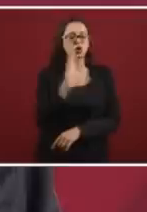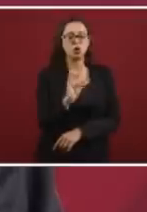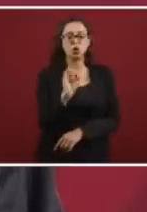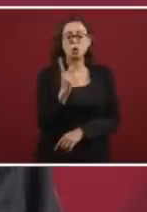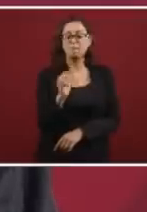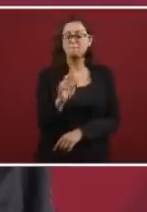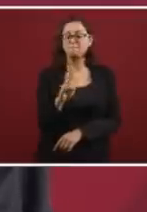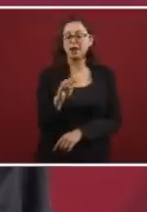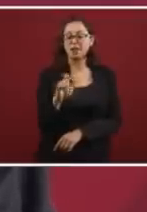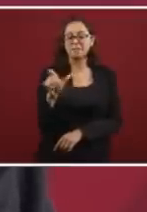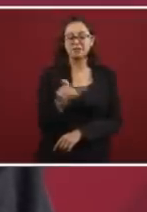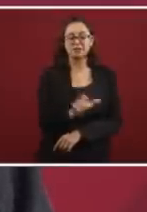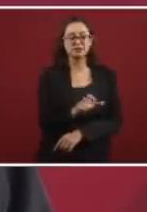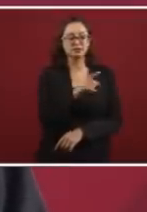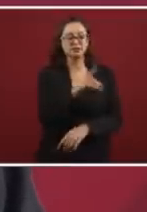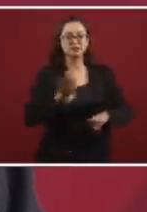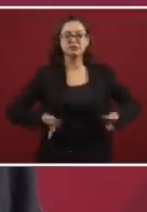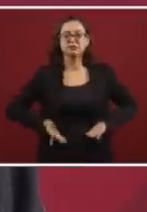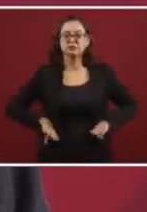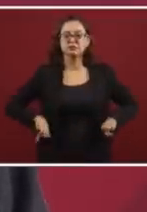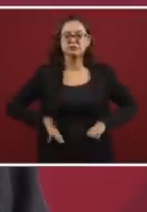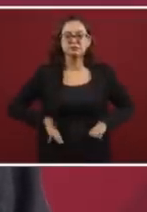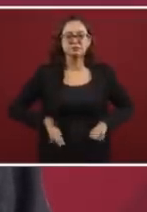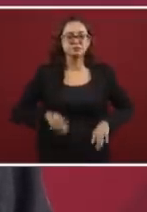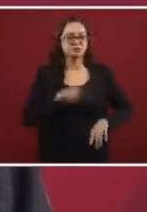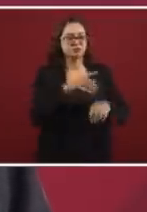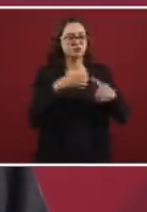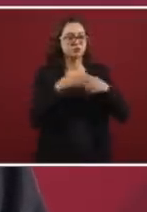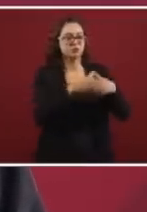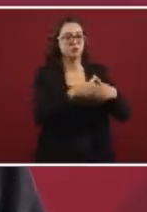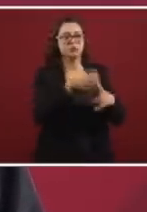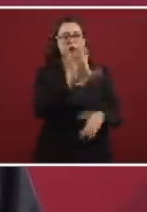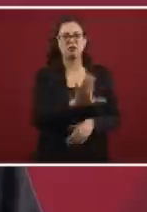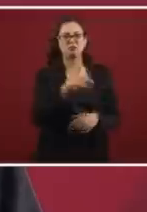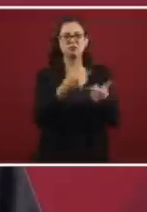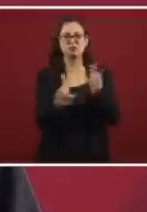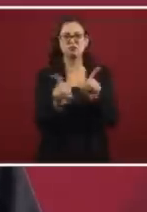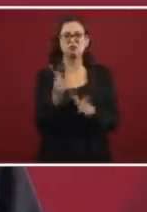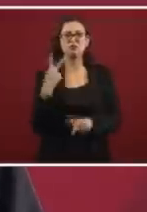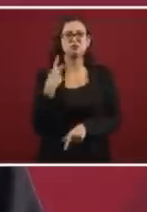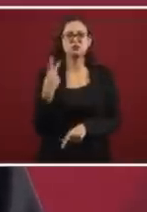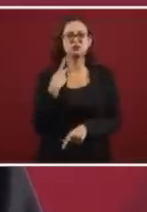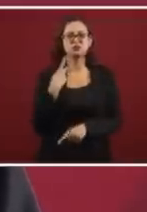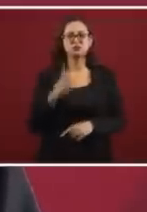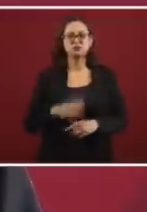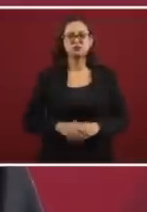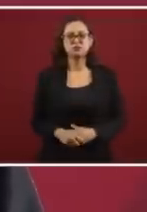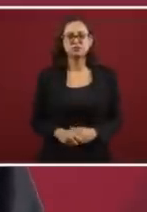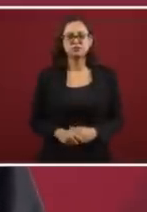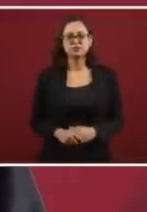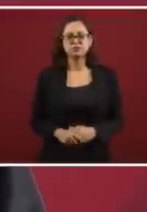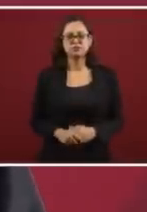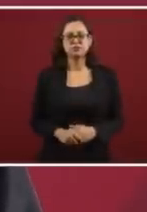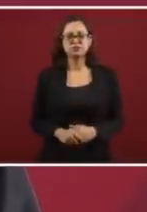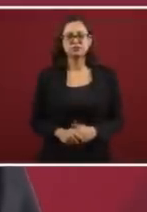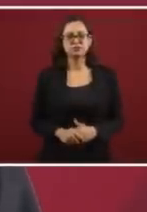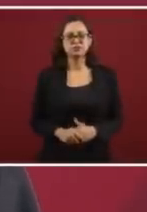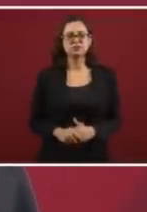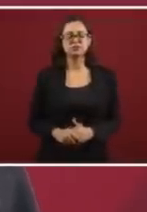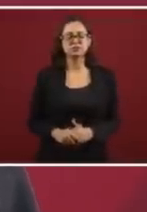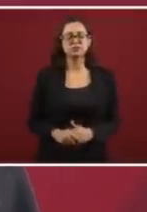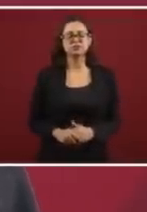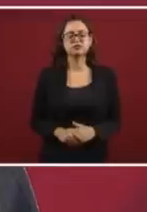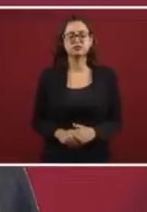comportan a la vez pasados lo dije parece un sector de un partido así como antes